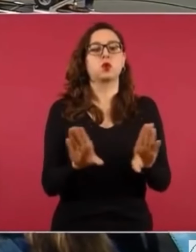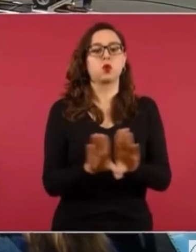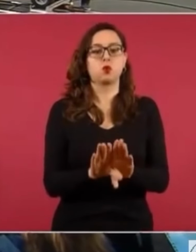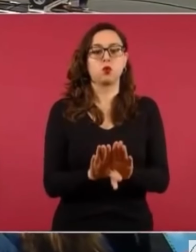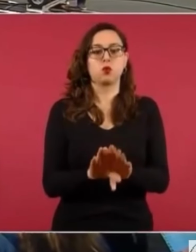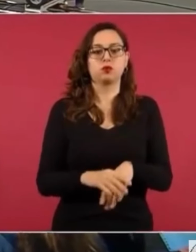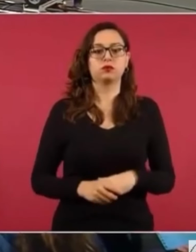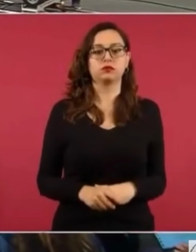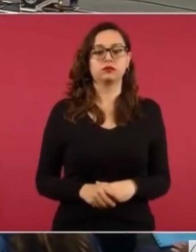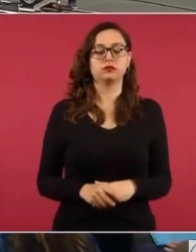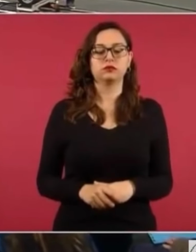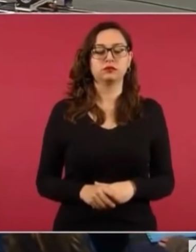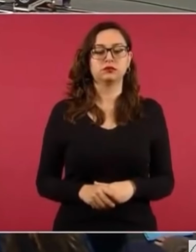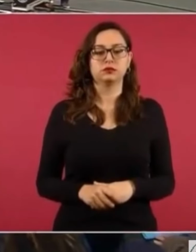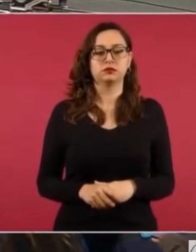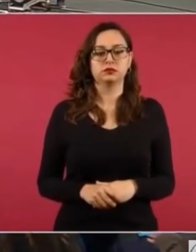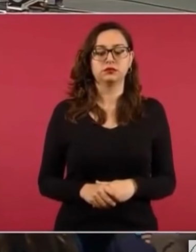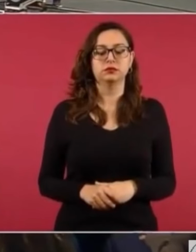ya somos